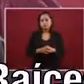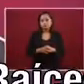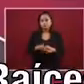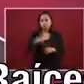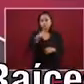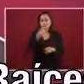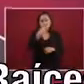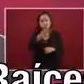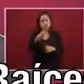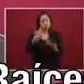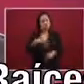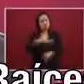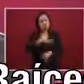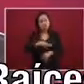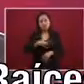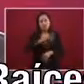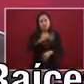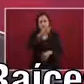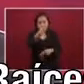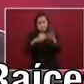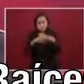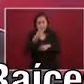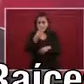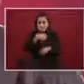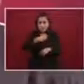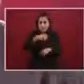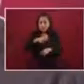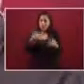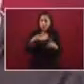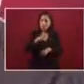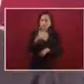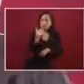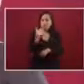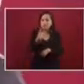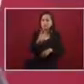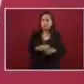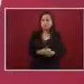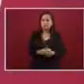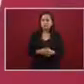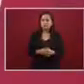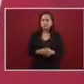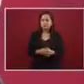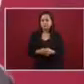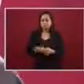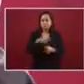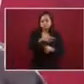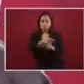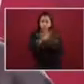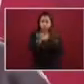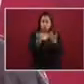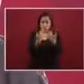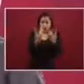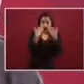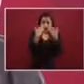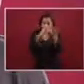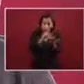señalamientos. Aún sin tener pruebas